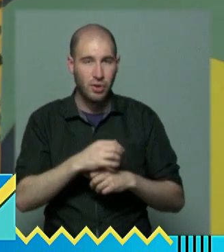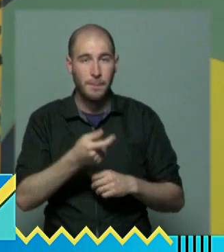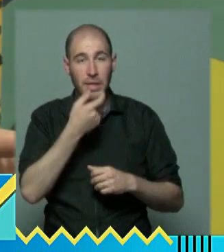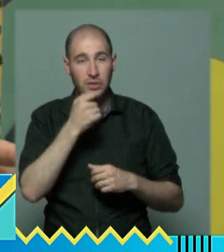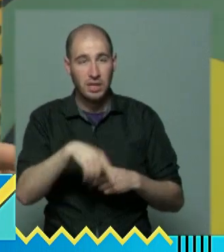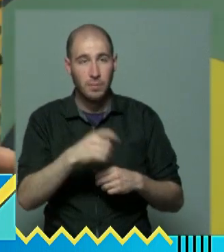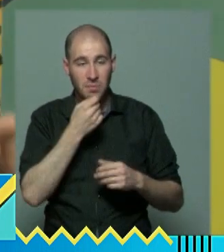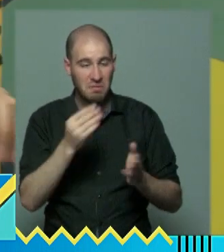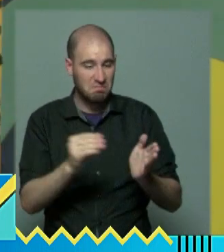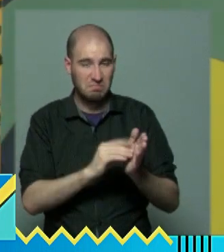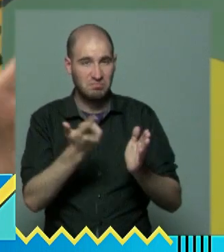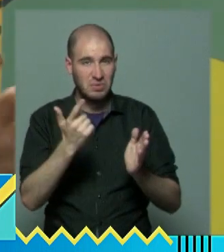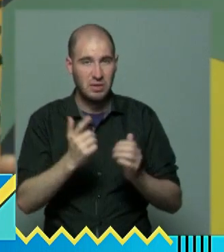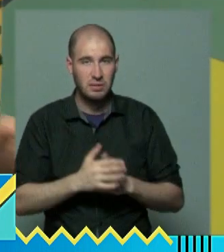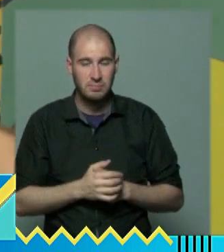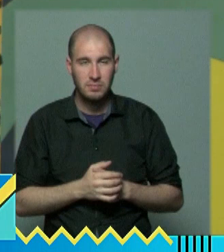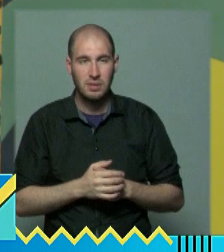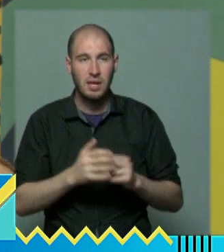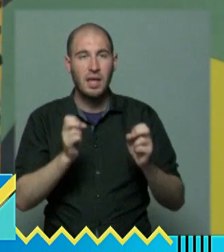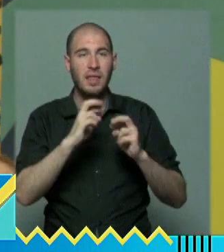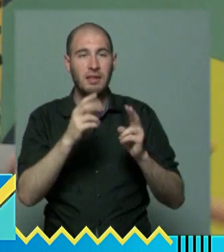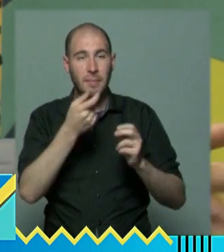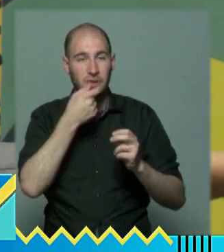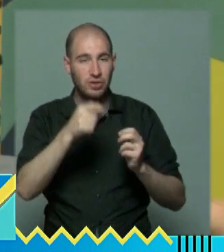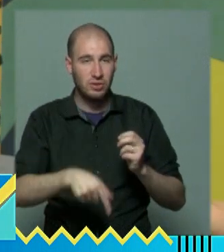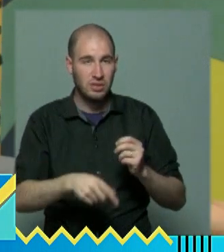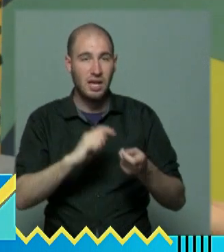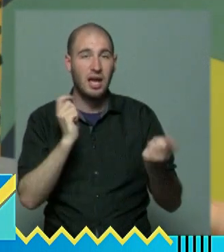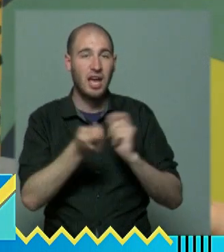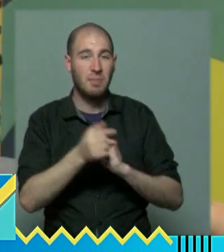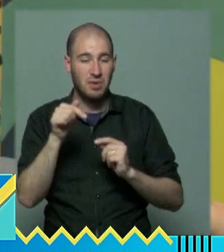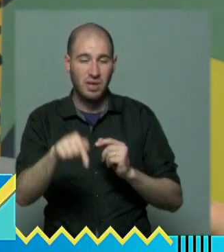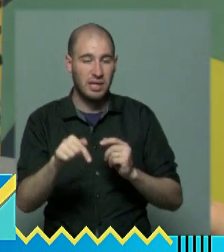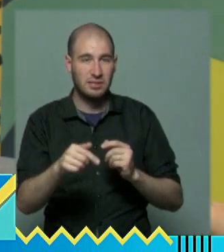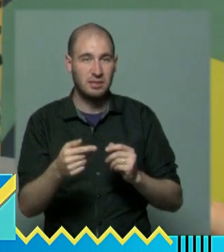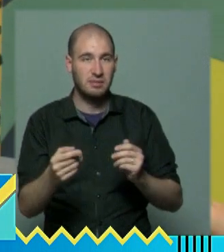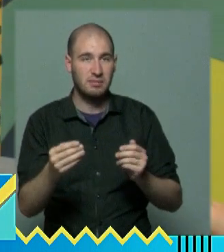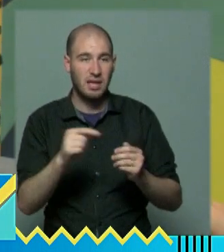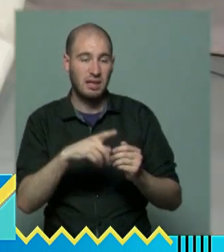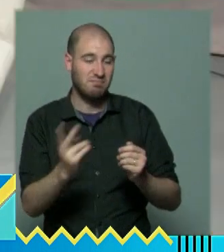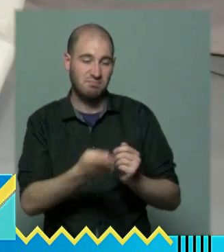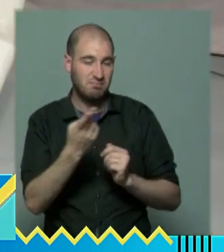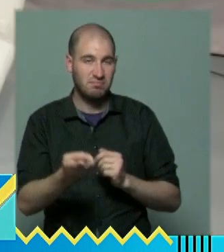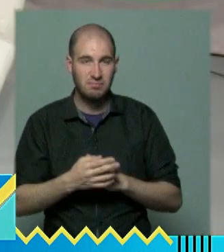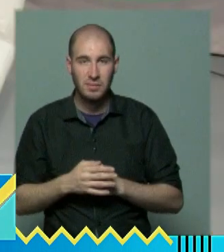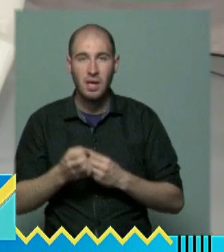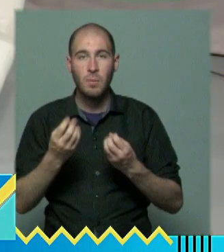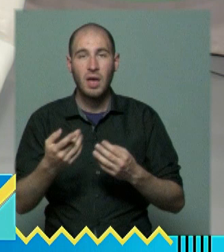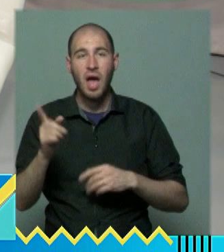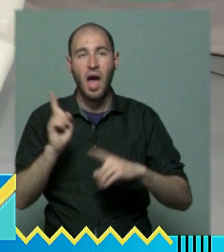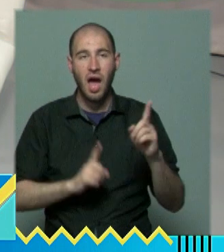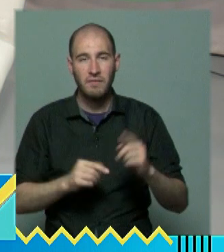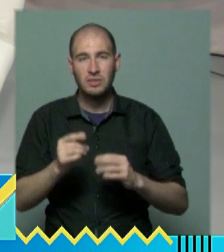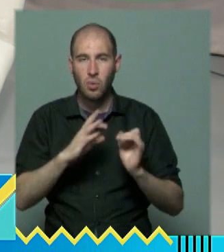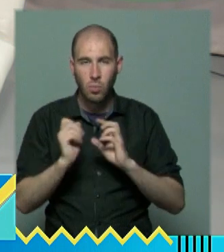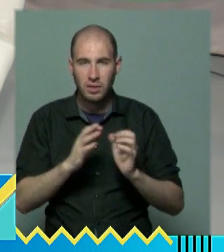Mendoza, por ejemplo, no se aplicaba, entonces a lo que es el efecto de Mendoza, esa reforma no tiene mayor incidencia. Bien, no, porque por ahí habían algunas